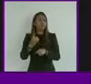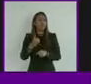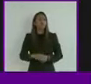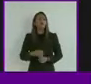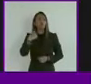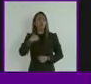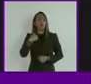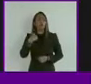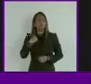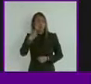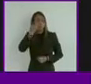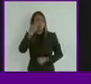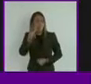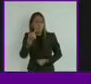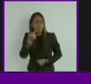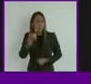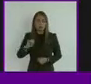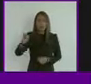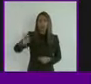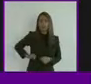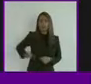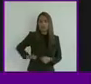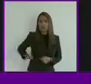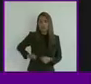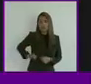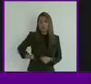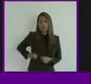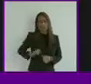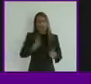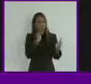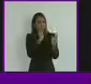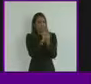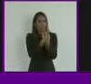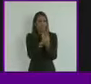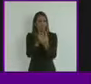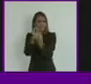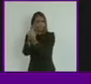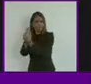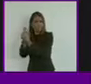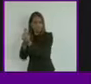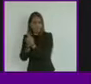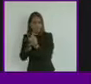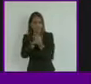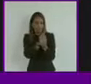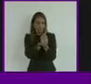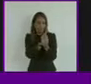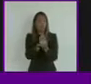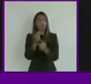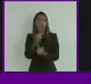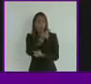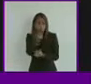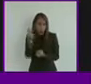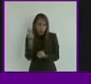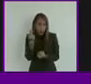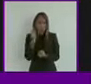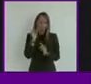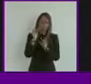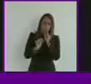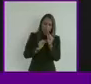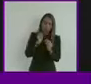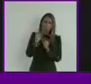permite involucrarme con ustedes, chicas y chicos, de una manera más personal, más cercana, ¿no? Que ustedes me van dando la